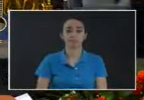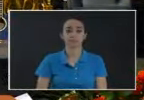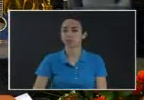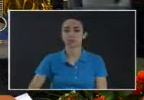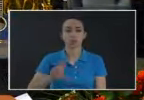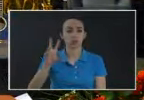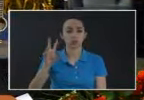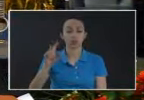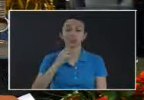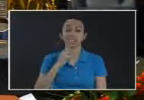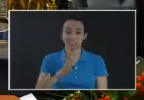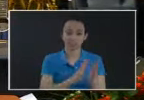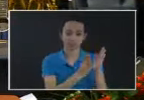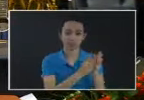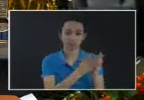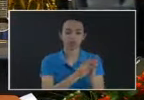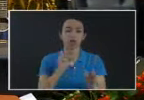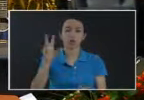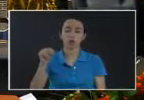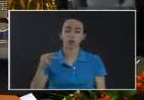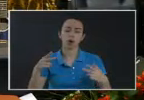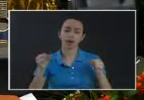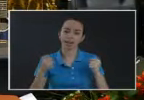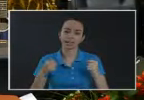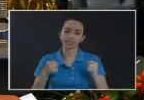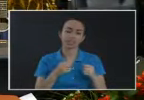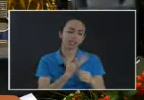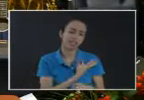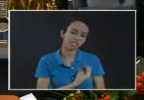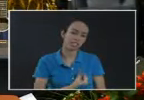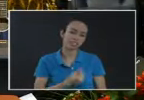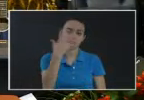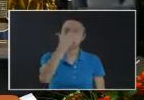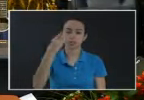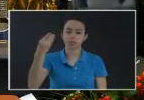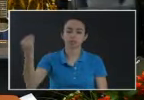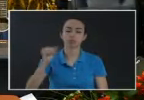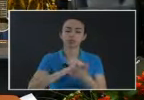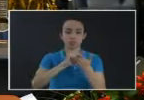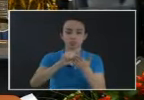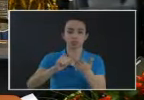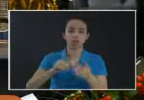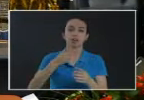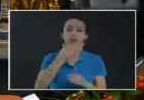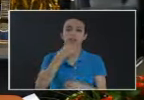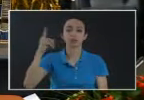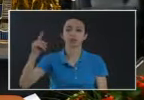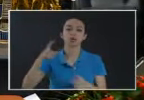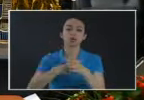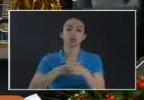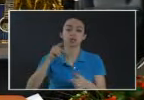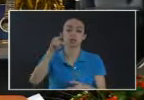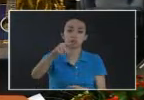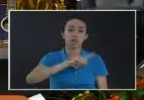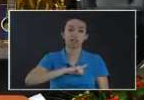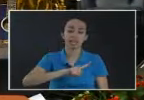No hagáis entristecer el Espíritu Santo de Dios con el que habéis sido sellados